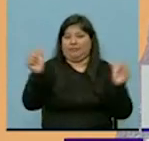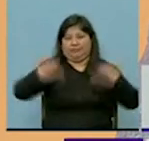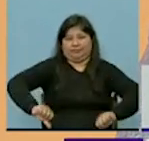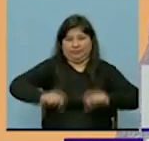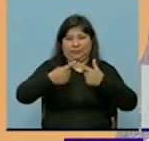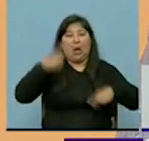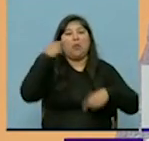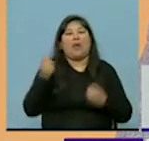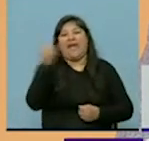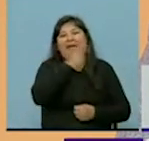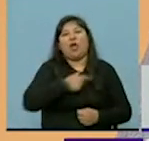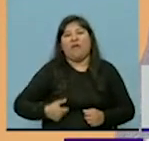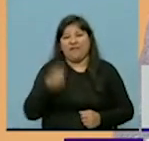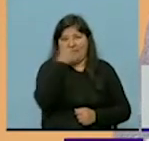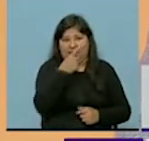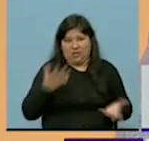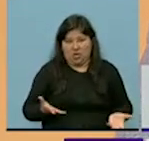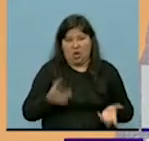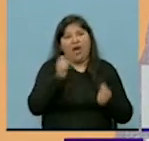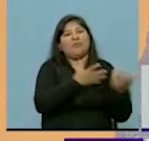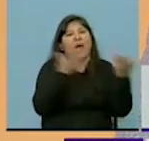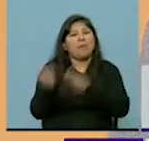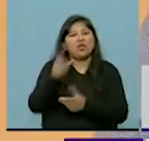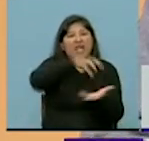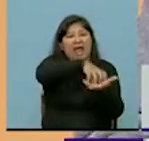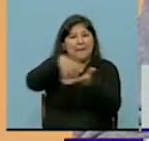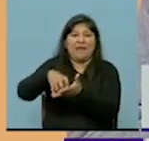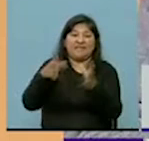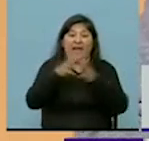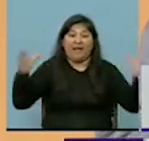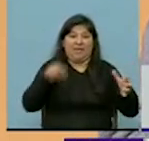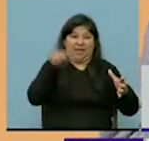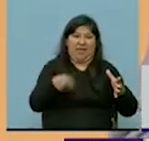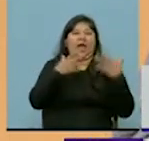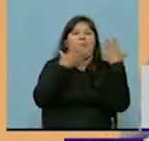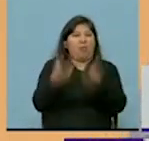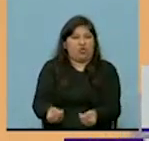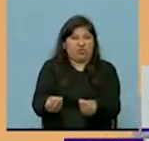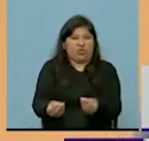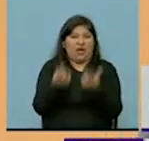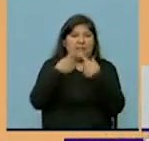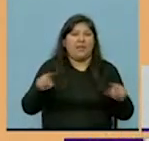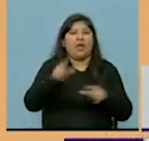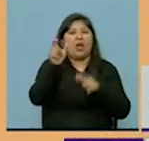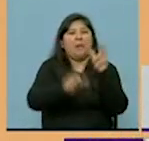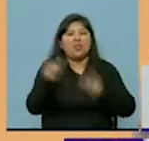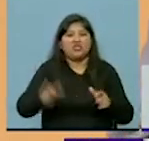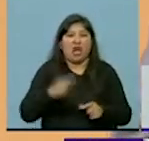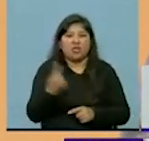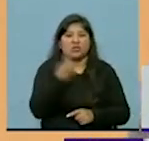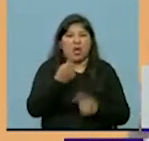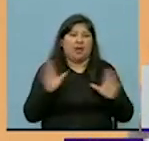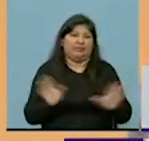porque este gobierno apuesta al más grande hace que todo un país se achique no gaste menos nos reduzcamos